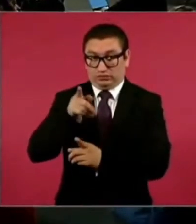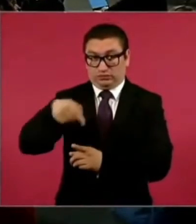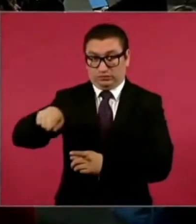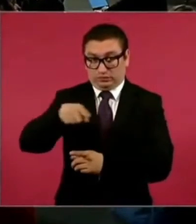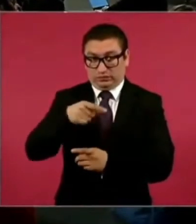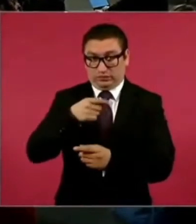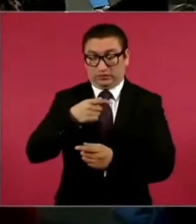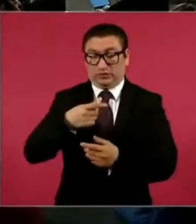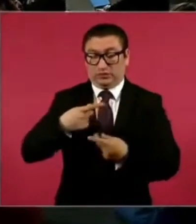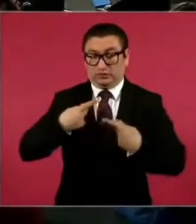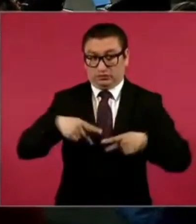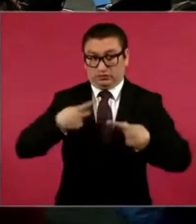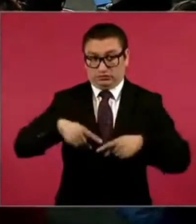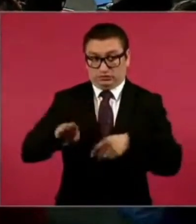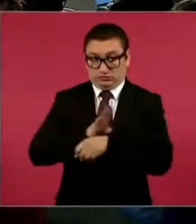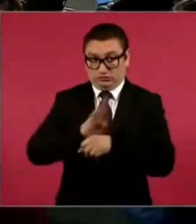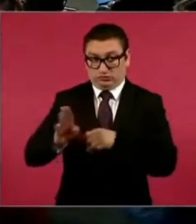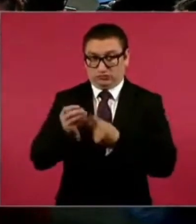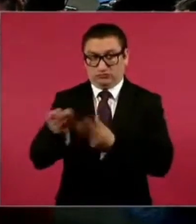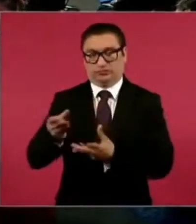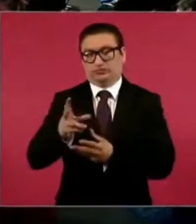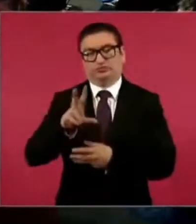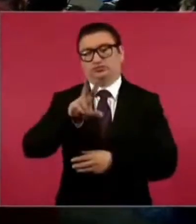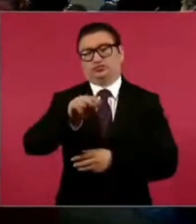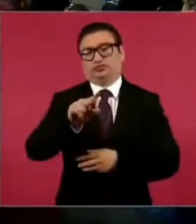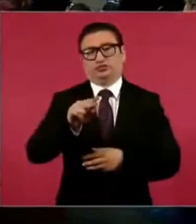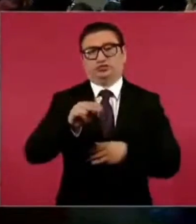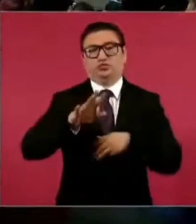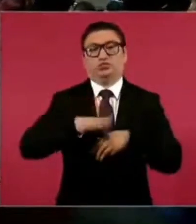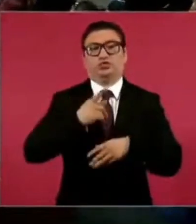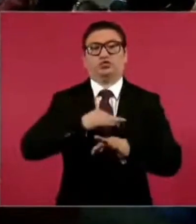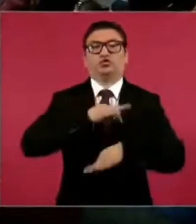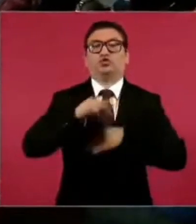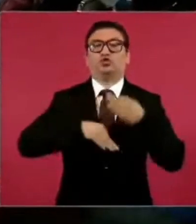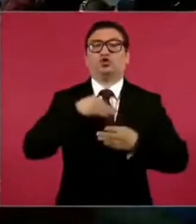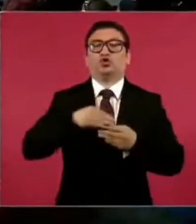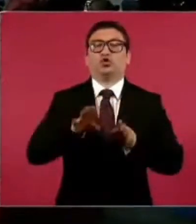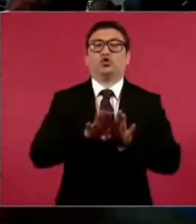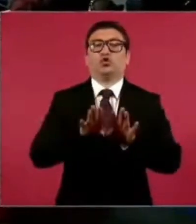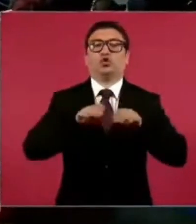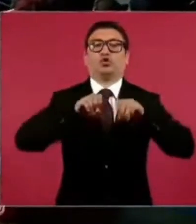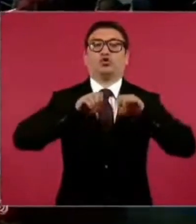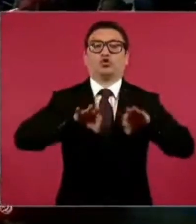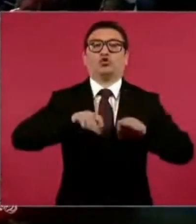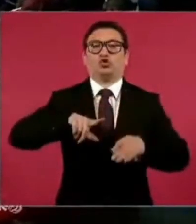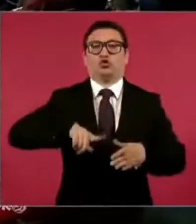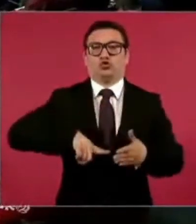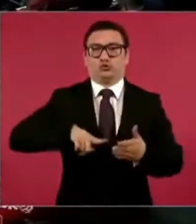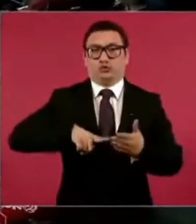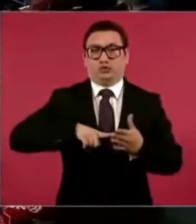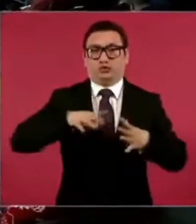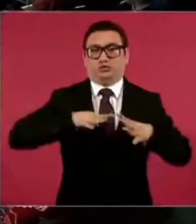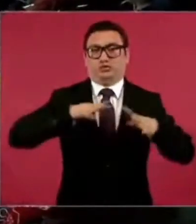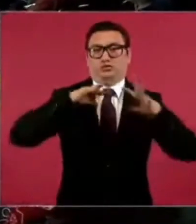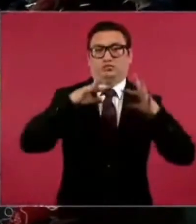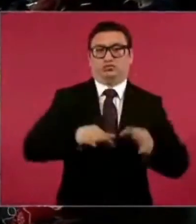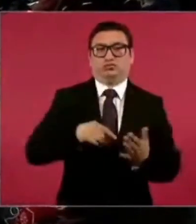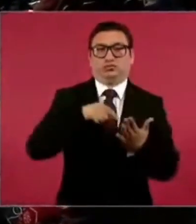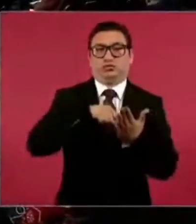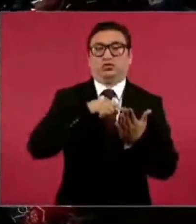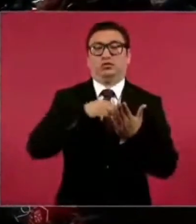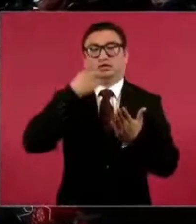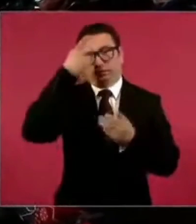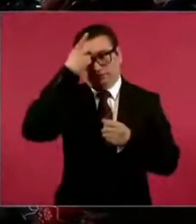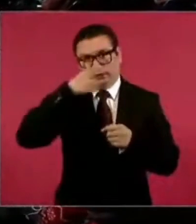a los beneficiarios, porque todo se quedaba en una oficina que se creaba con